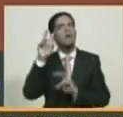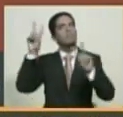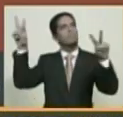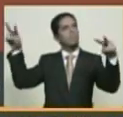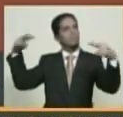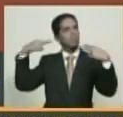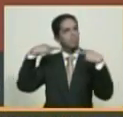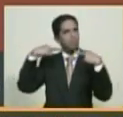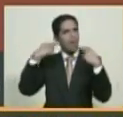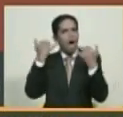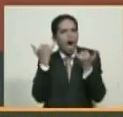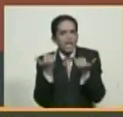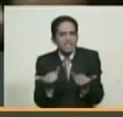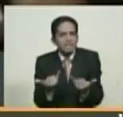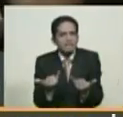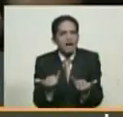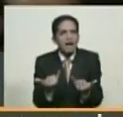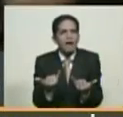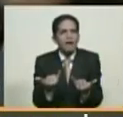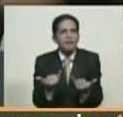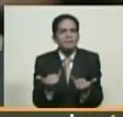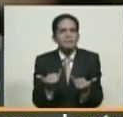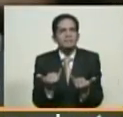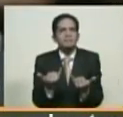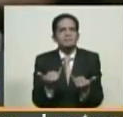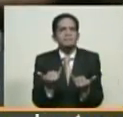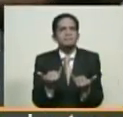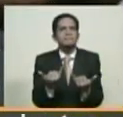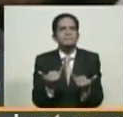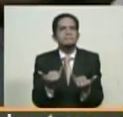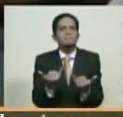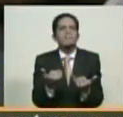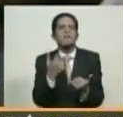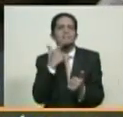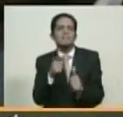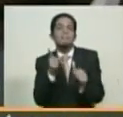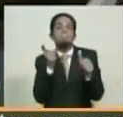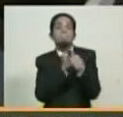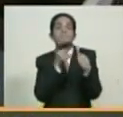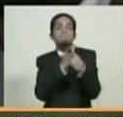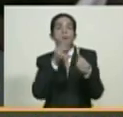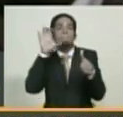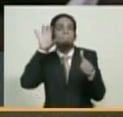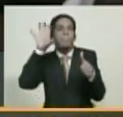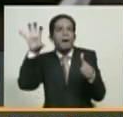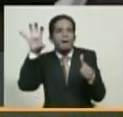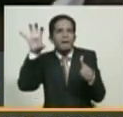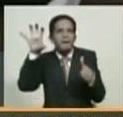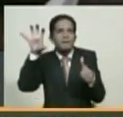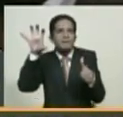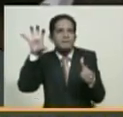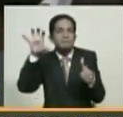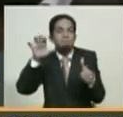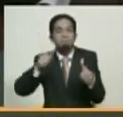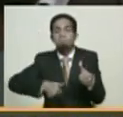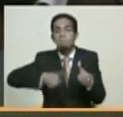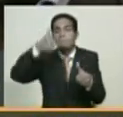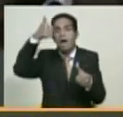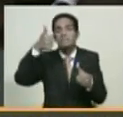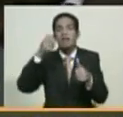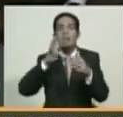sus haberes, y yo diría haberes negativos, ser el primer país del mundo con mayor número